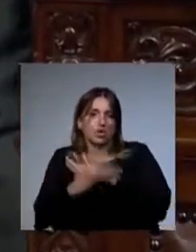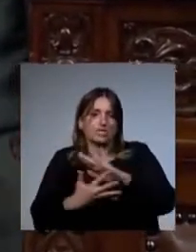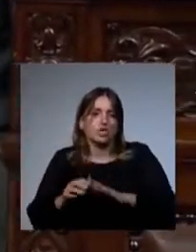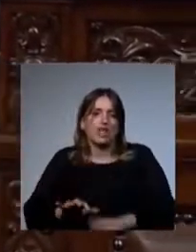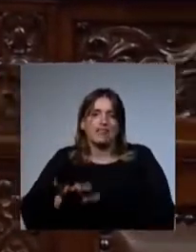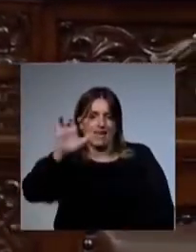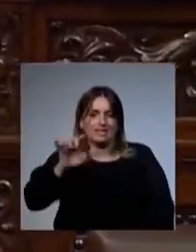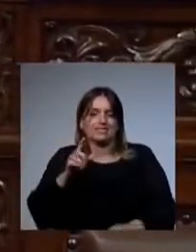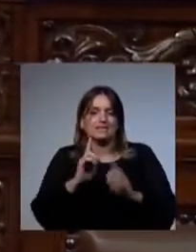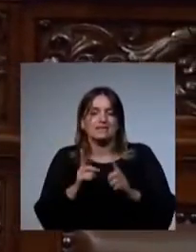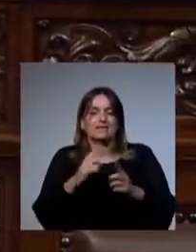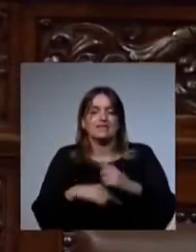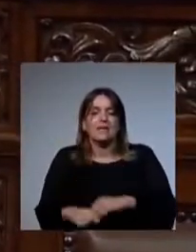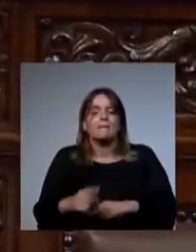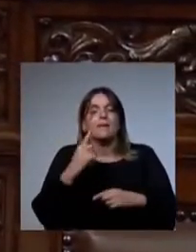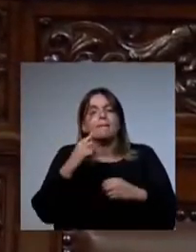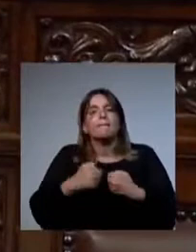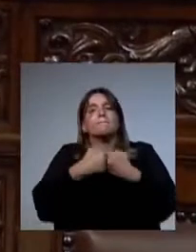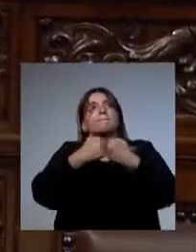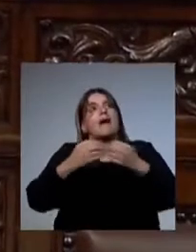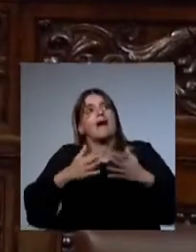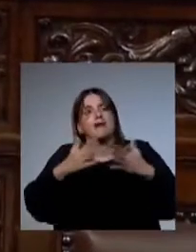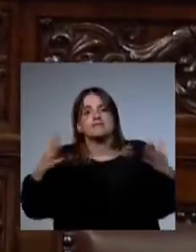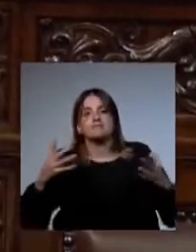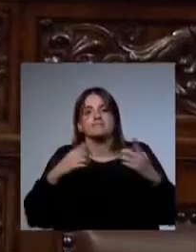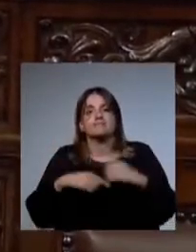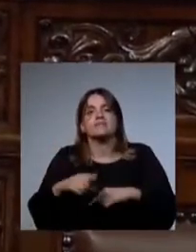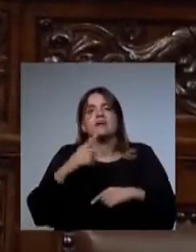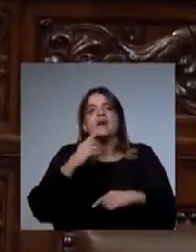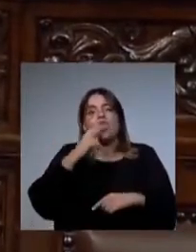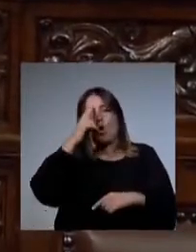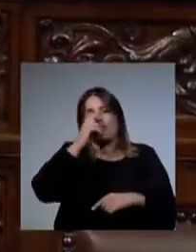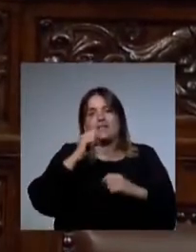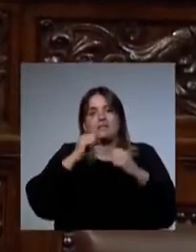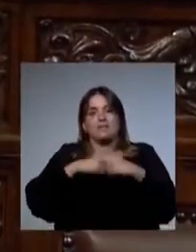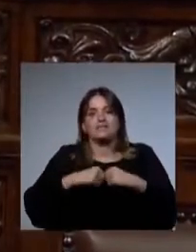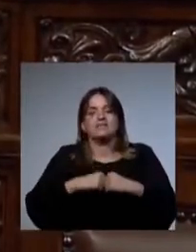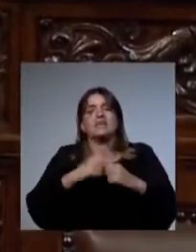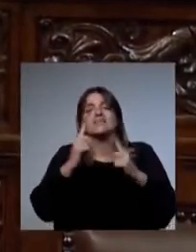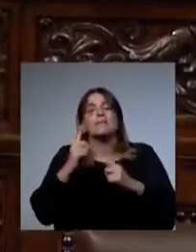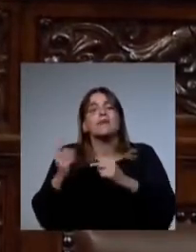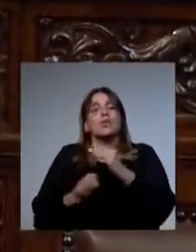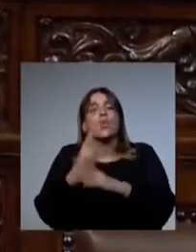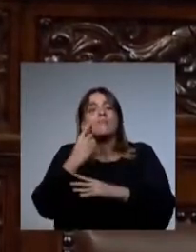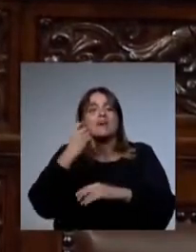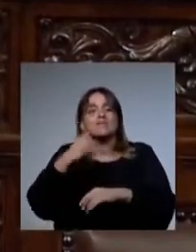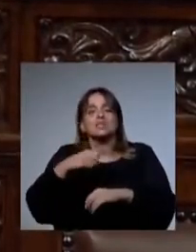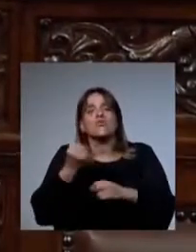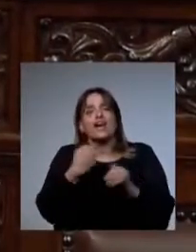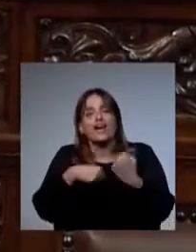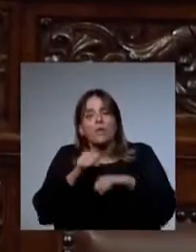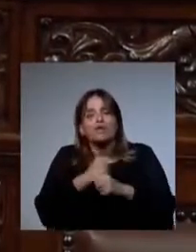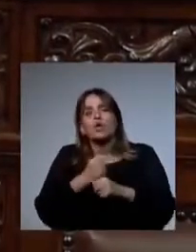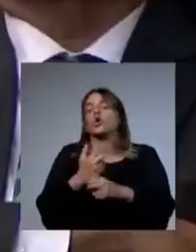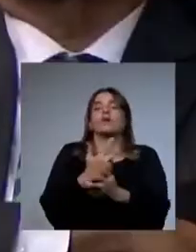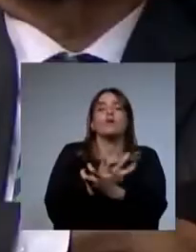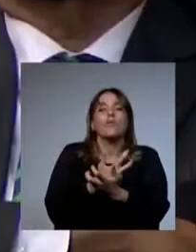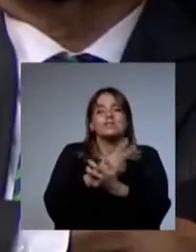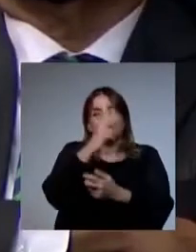el bloque quirúrgico del Hospital de Paysandú y creamos el área de reumatología y traumatología para